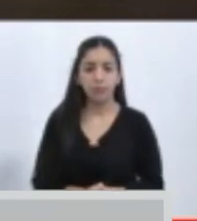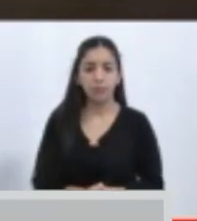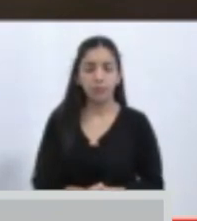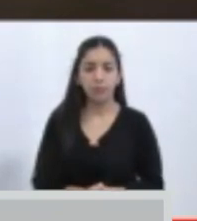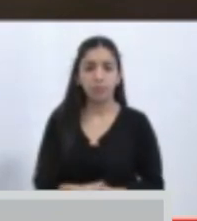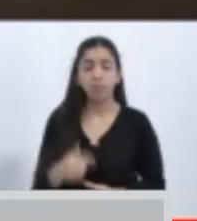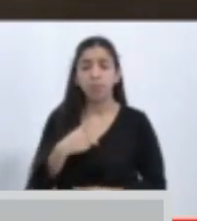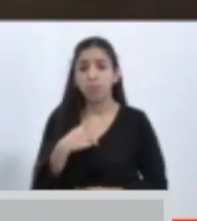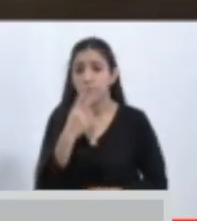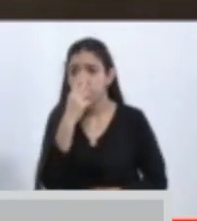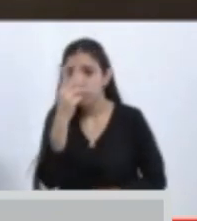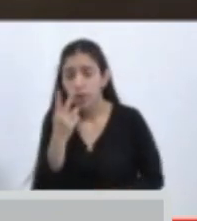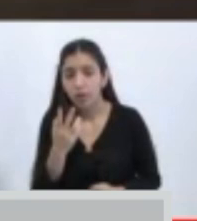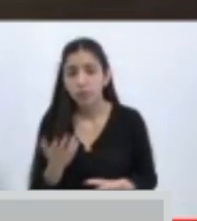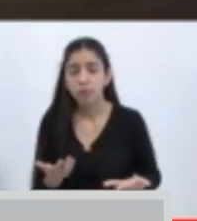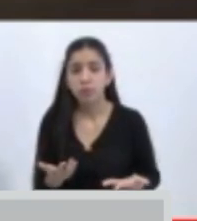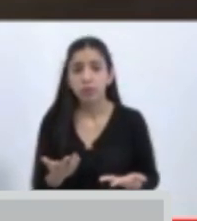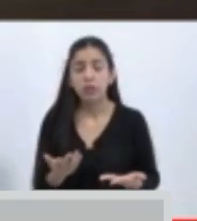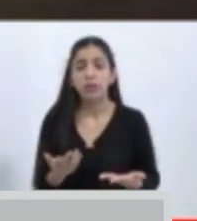Quiero